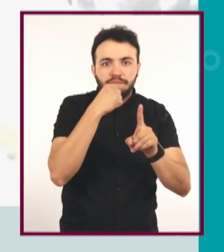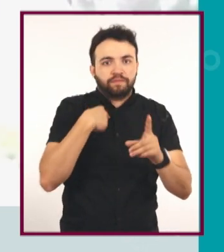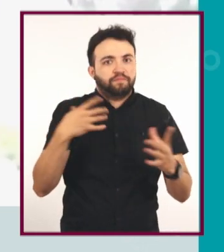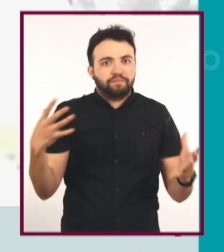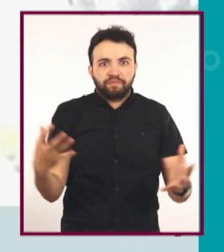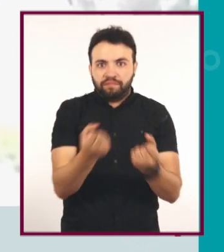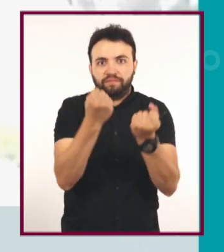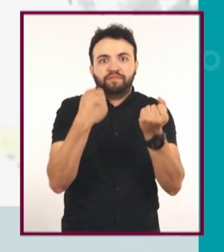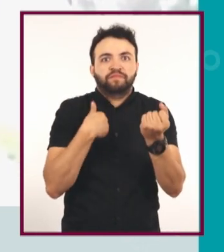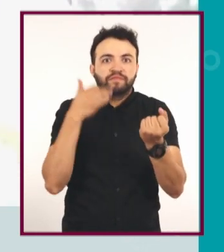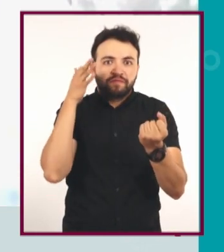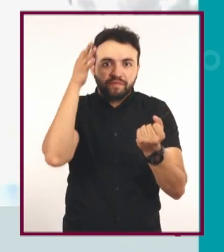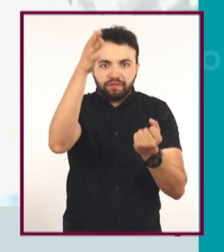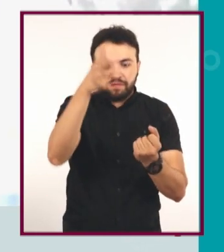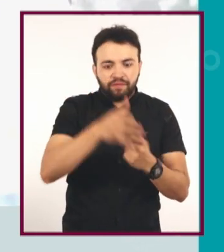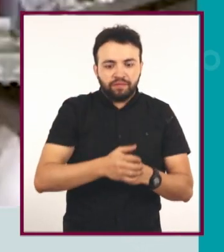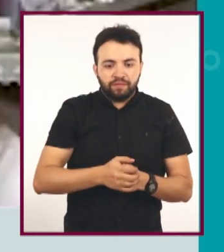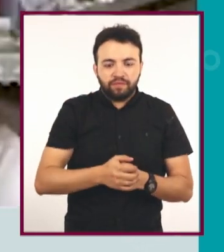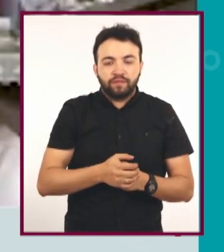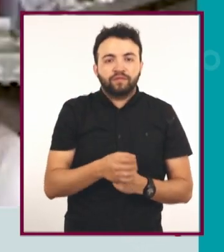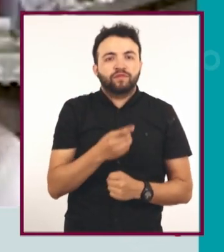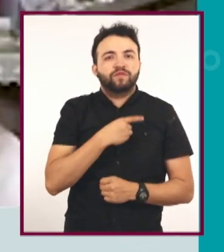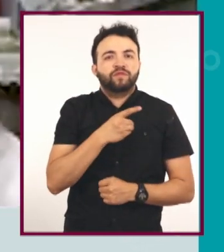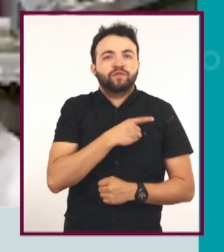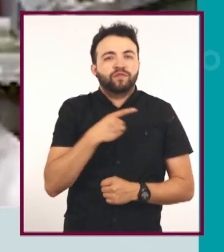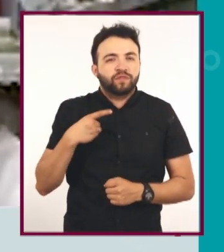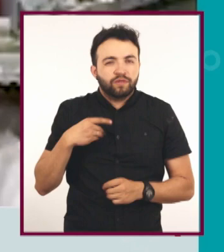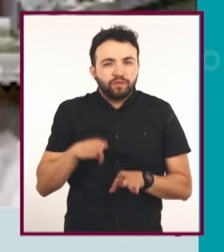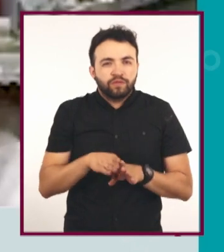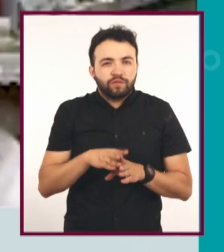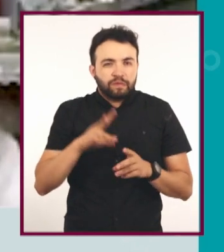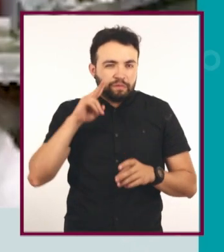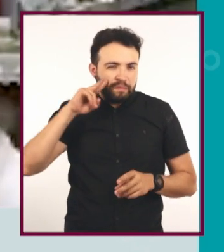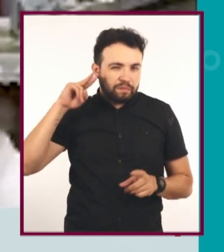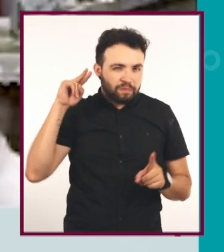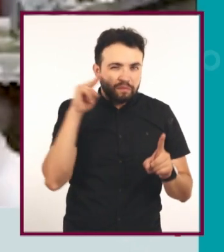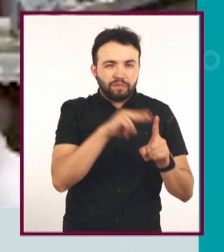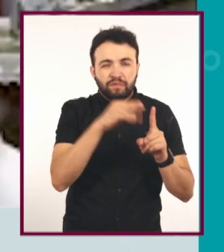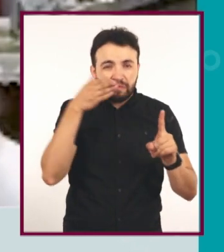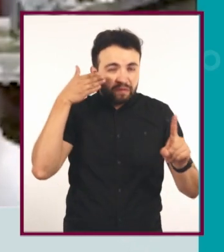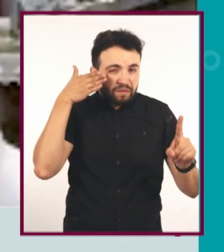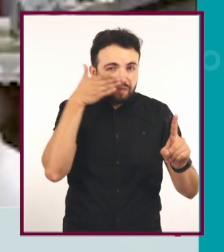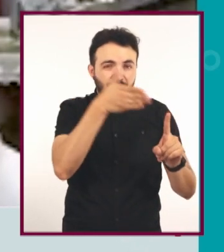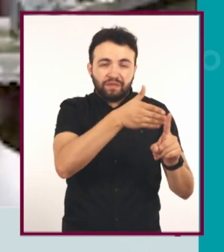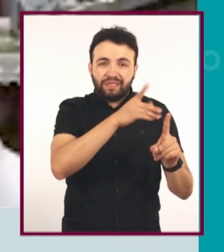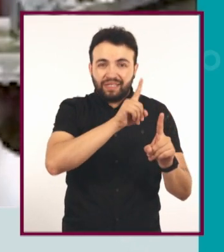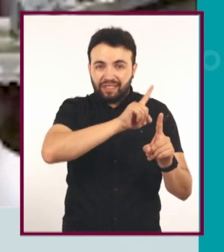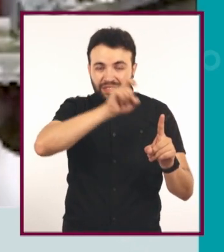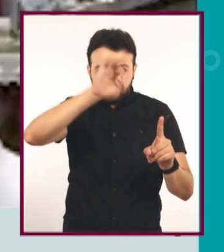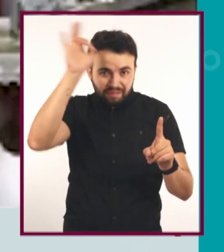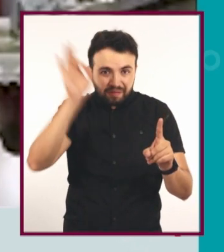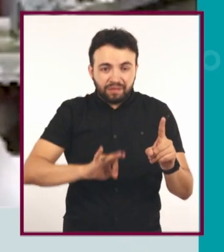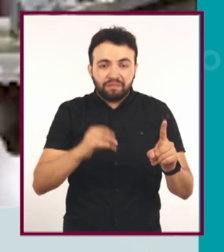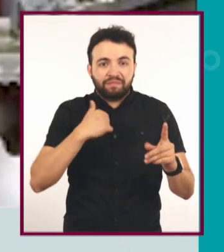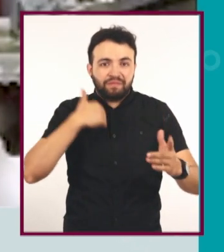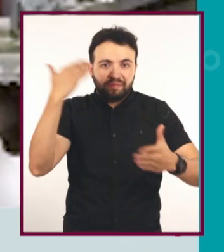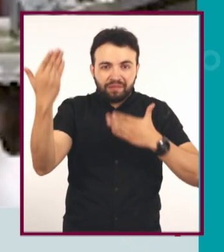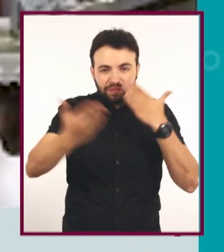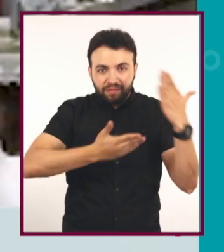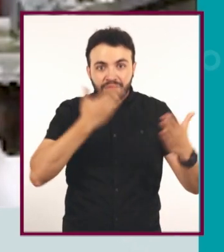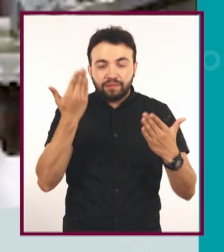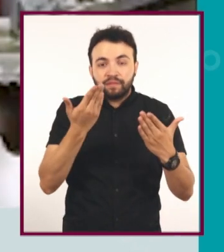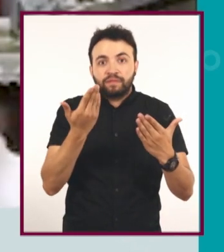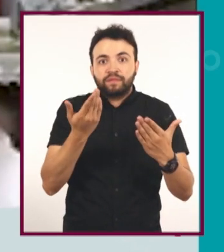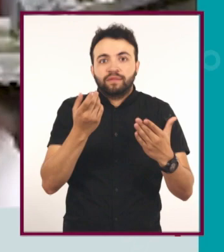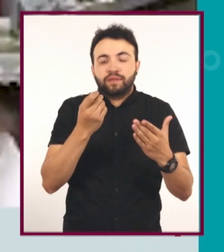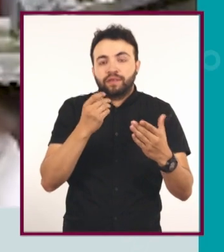tengo que ponerle empeño para así labrar mi futuro. Pues necesito enfocarme al 100 a lo que quiero, a mis estudios